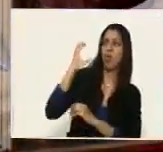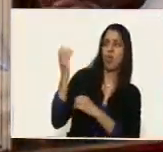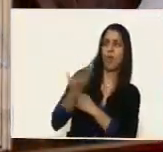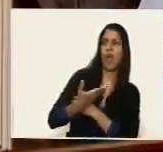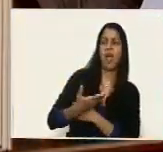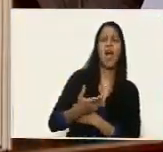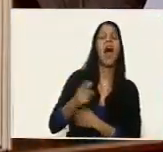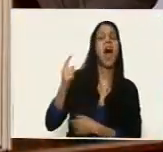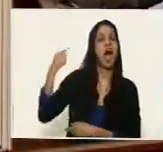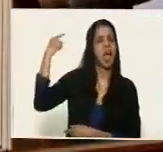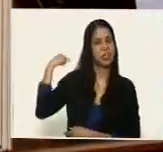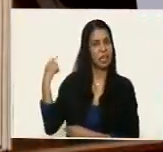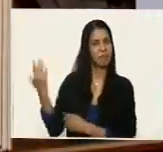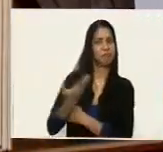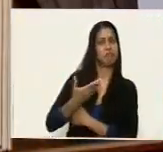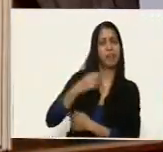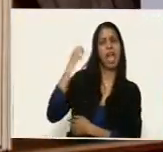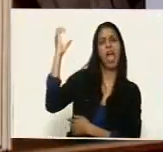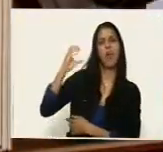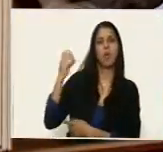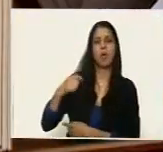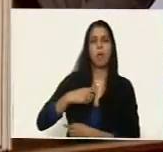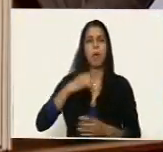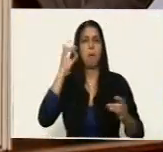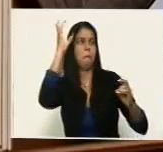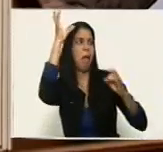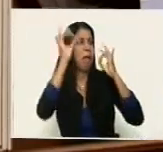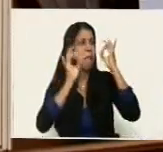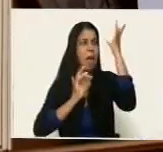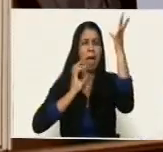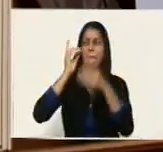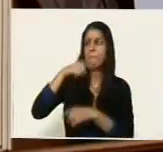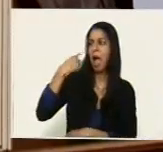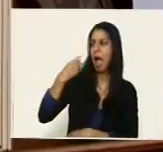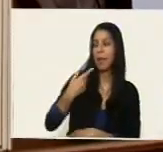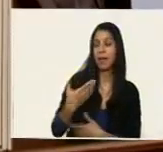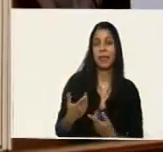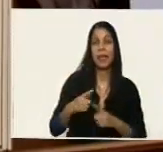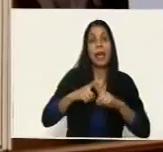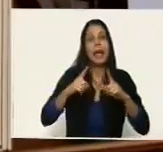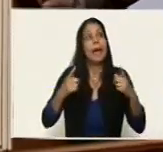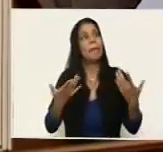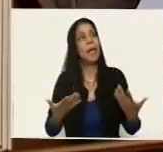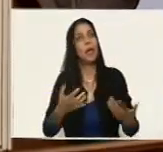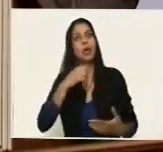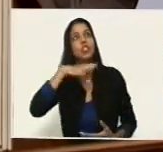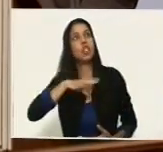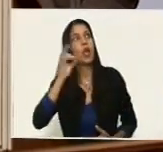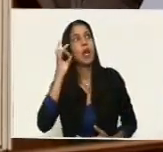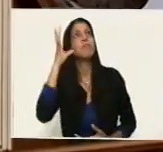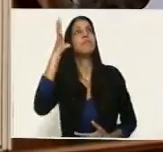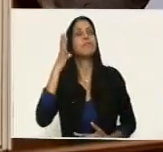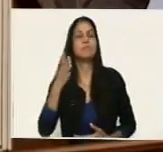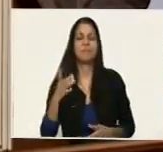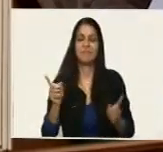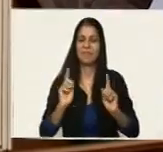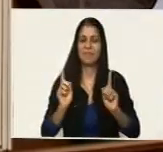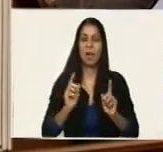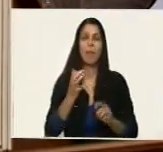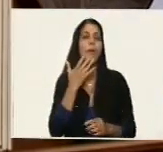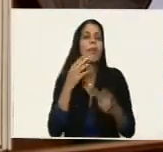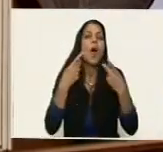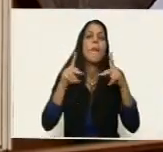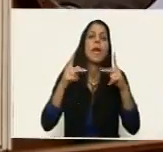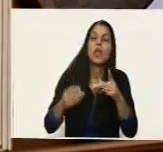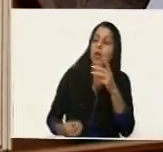ayer, y uno puede decir cosas, inventar, pero ¿qué puedes inventar tú de la historia? O sea, te dicen el Correo del Orinoco